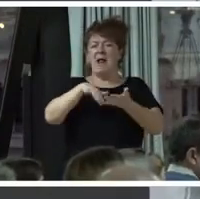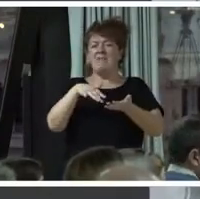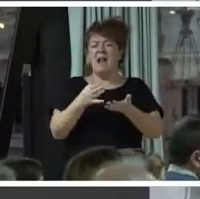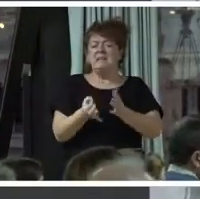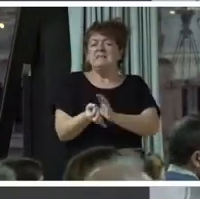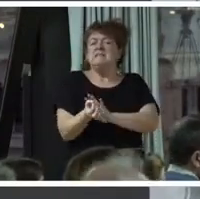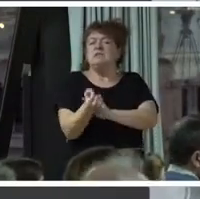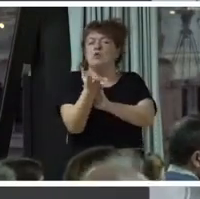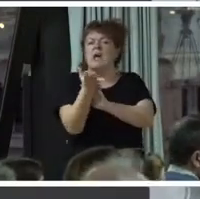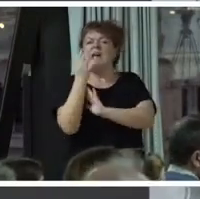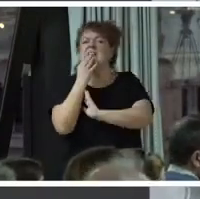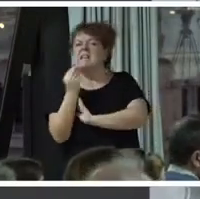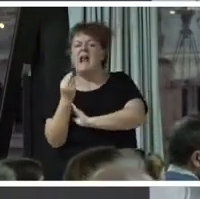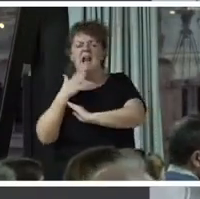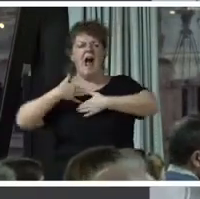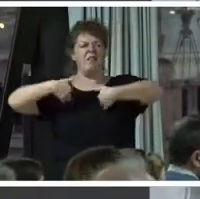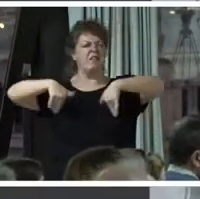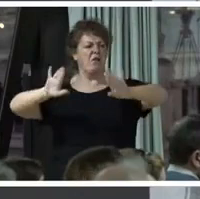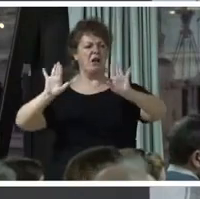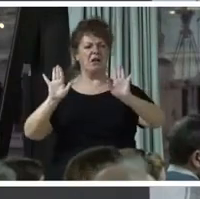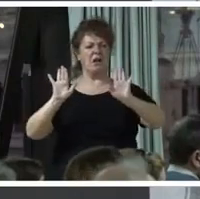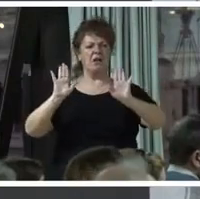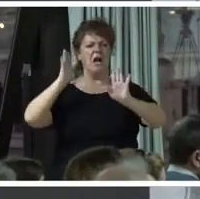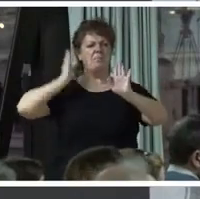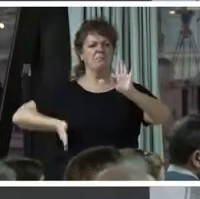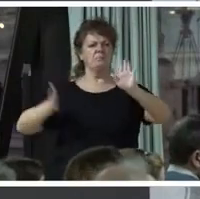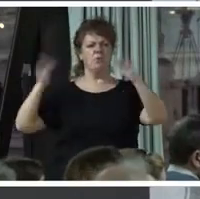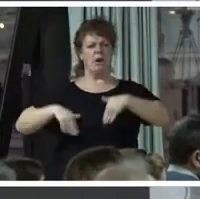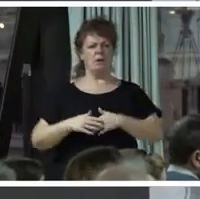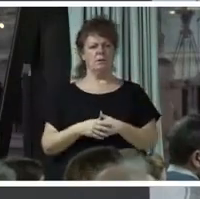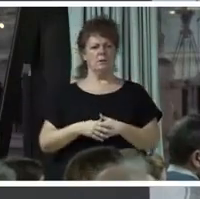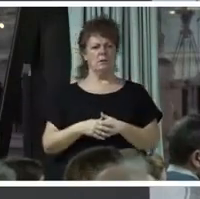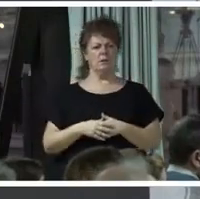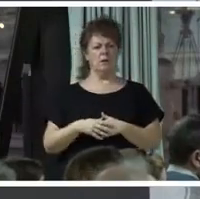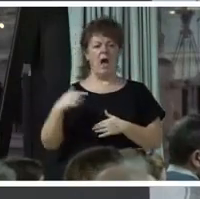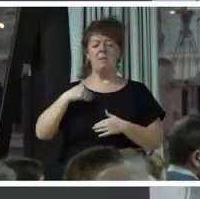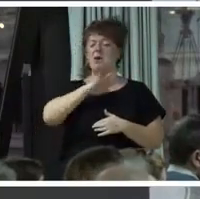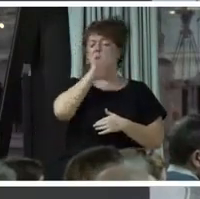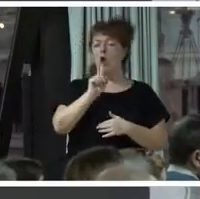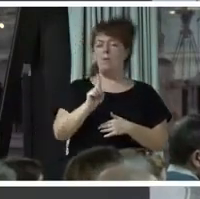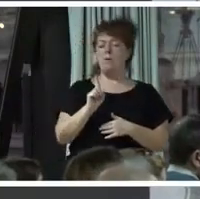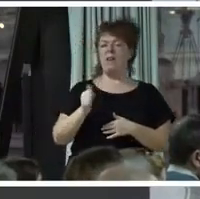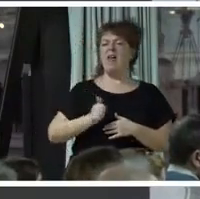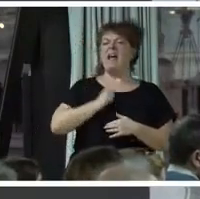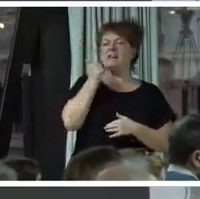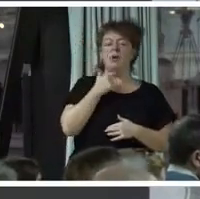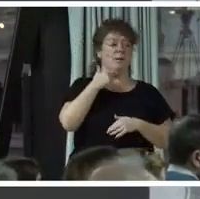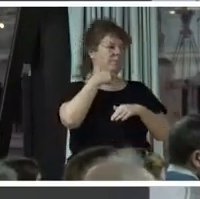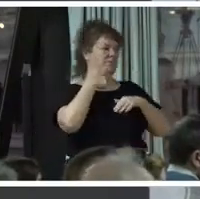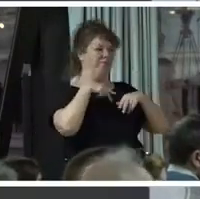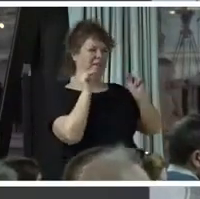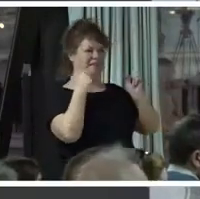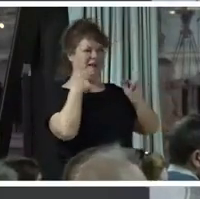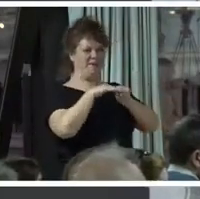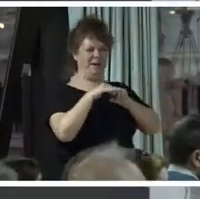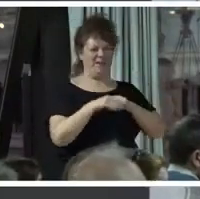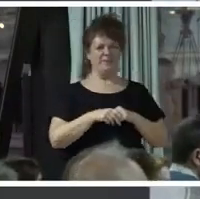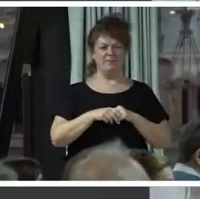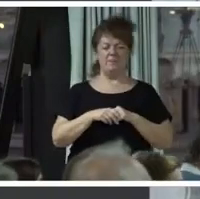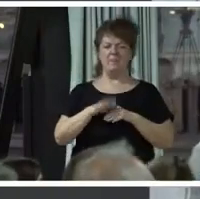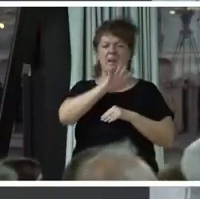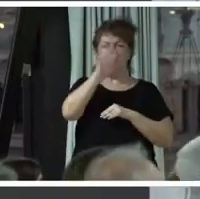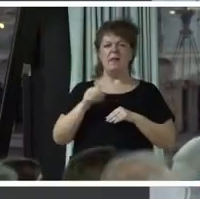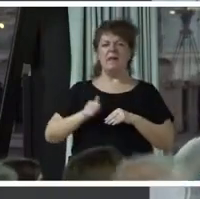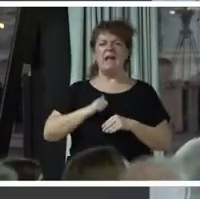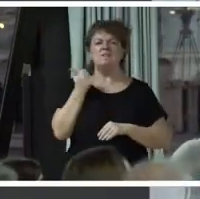hace que Israel pueda hacer lo que está haciendo con total impunidad a mí no me parece una casualidad y ya termino perdón a mí no me parece